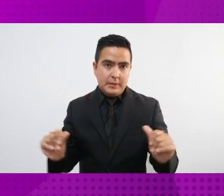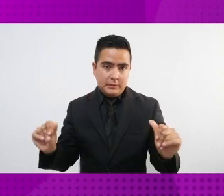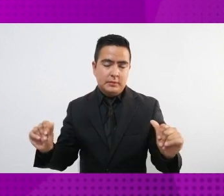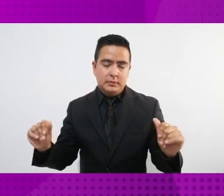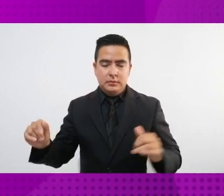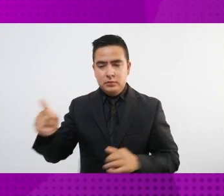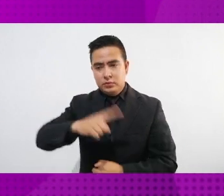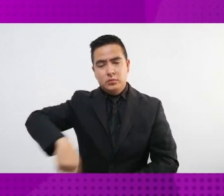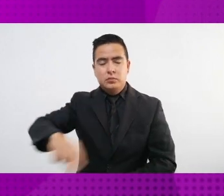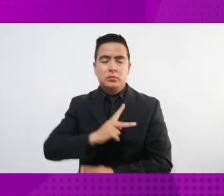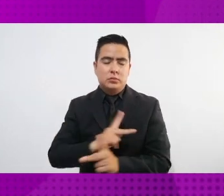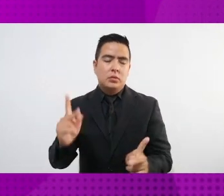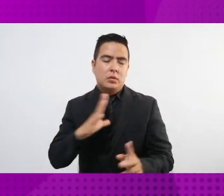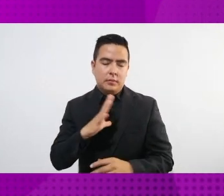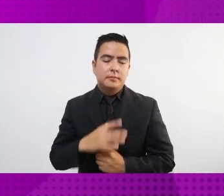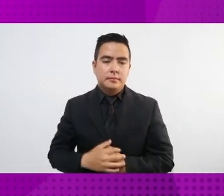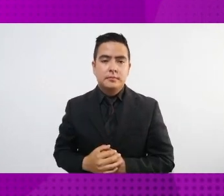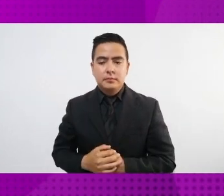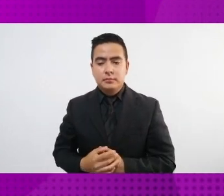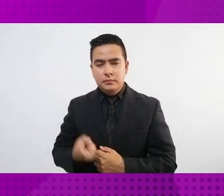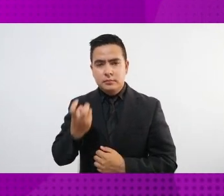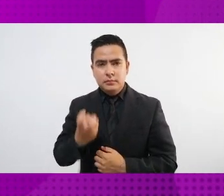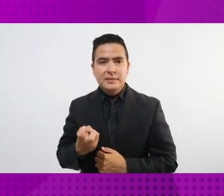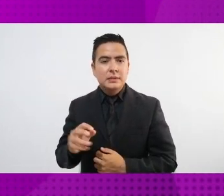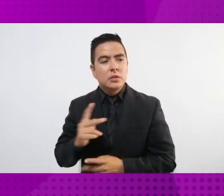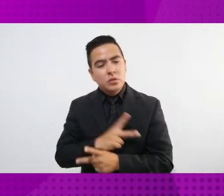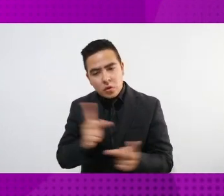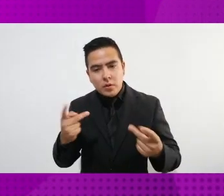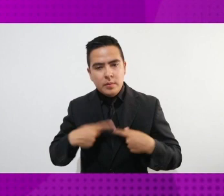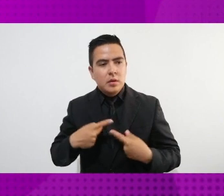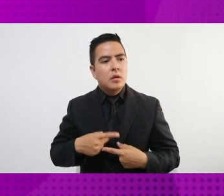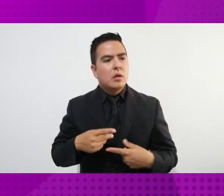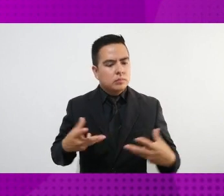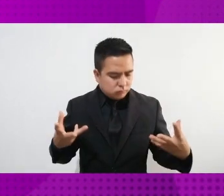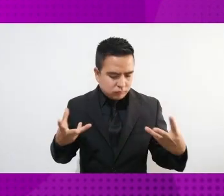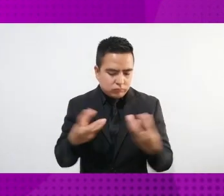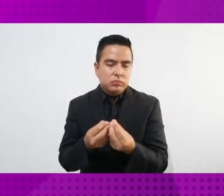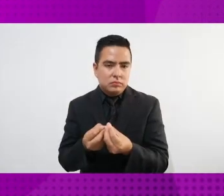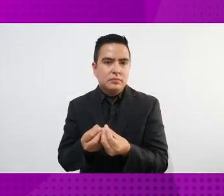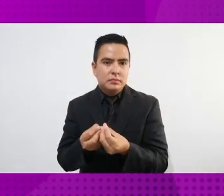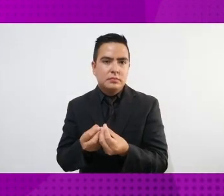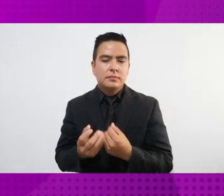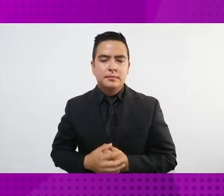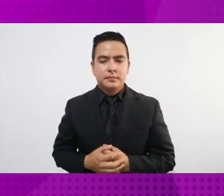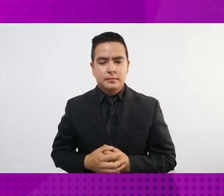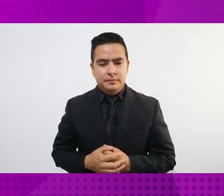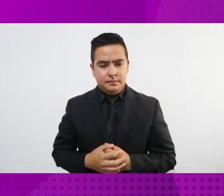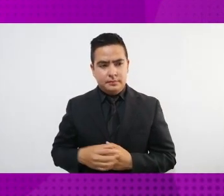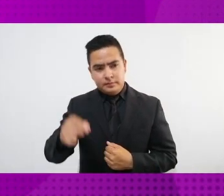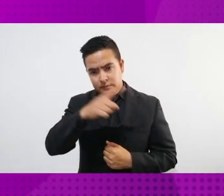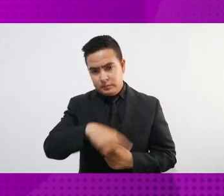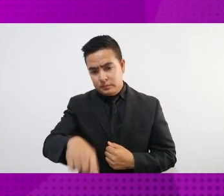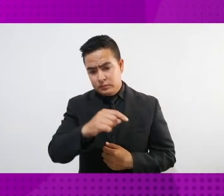de pacificación de las relaciones sociales, ¿no? Porque ahí es donde participan minorías y mayorías, y en la medida en que ellas